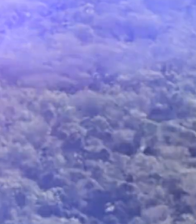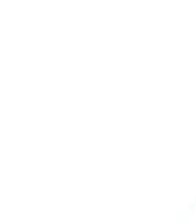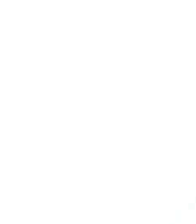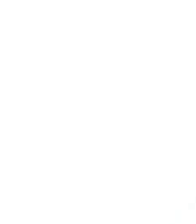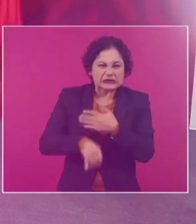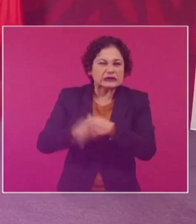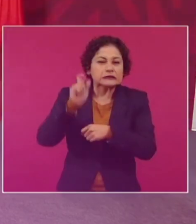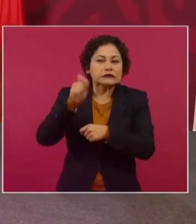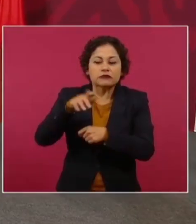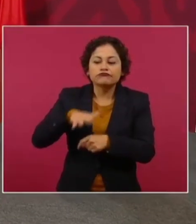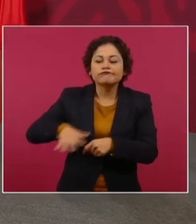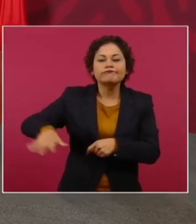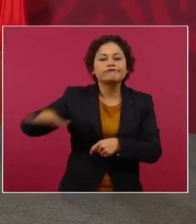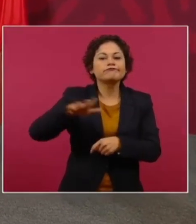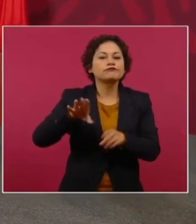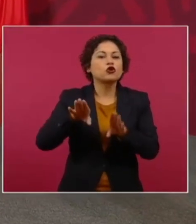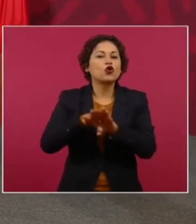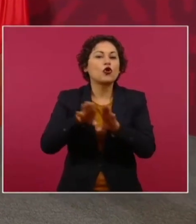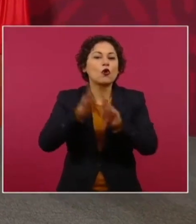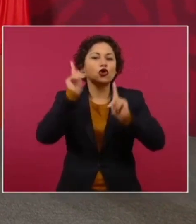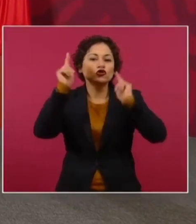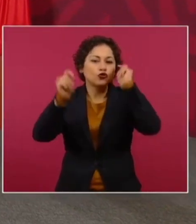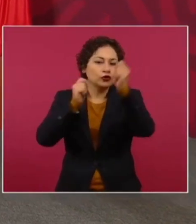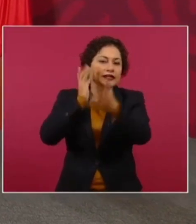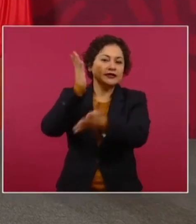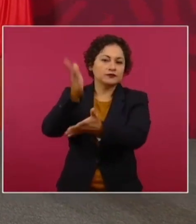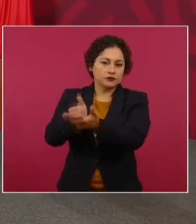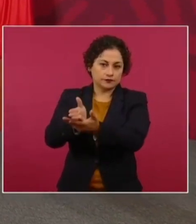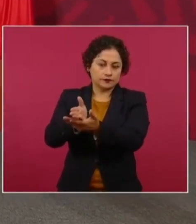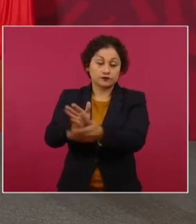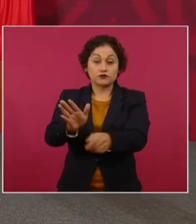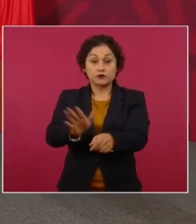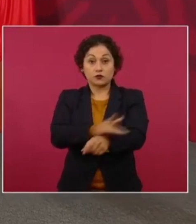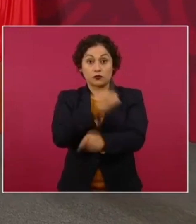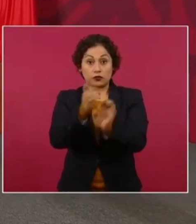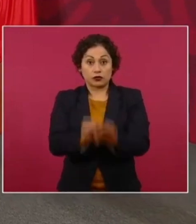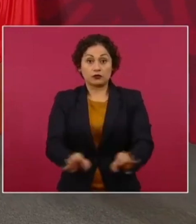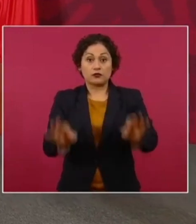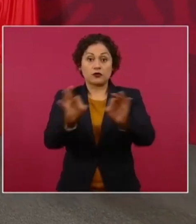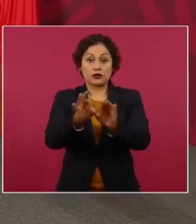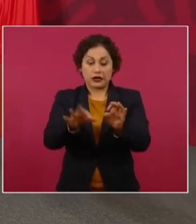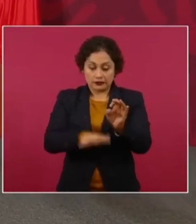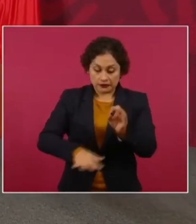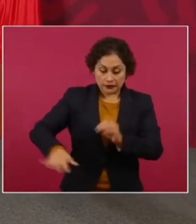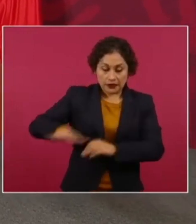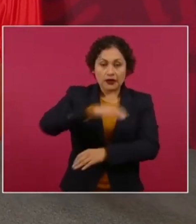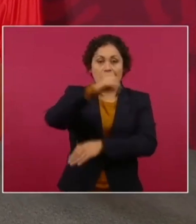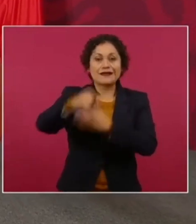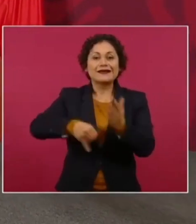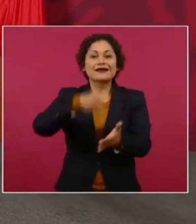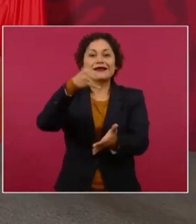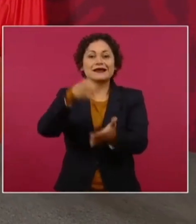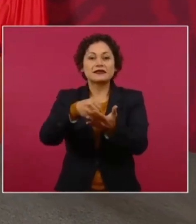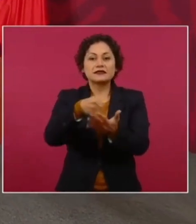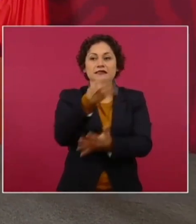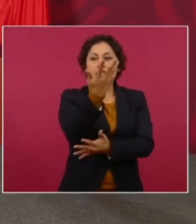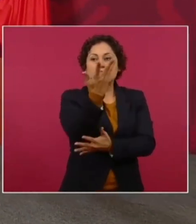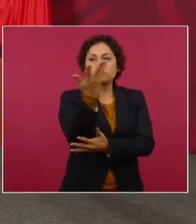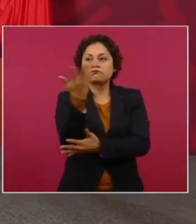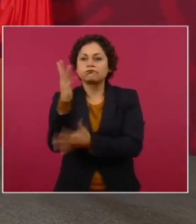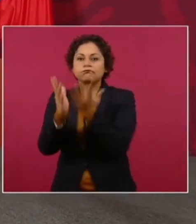montaña. Se trata también de cuidar el medio ambiente. No puede